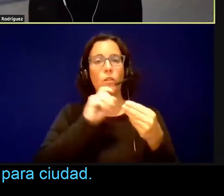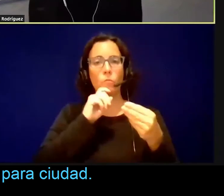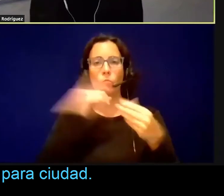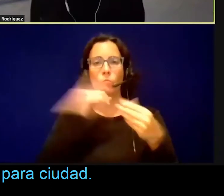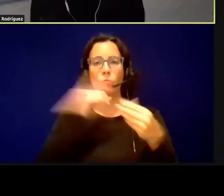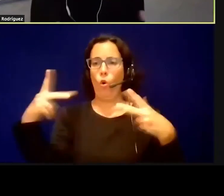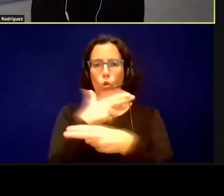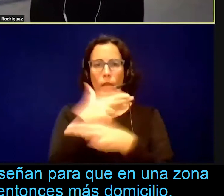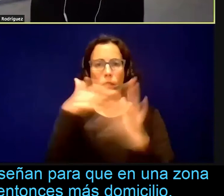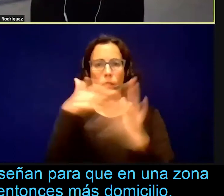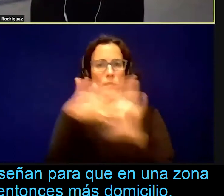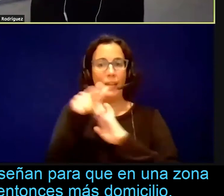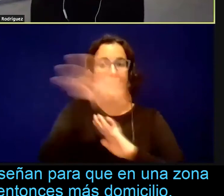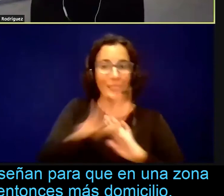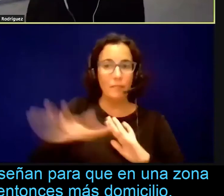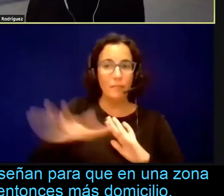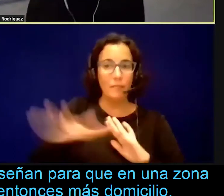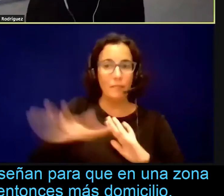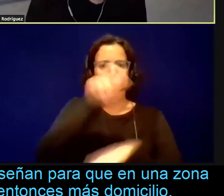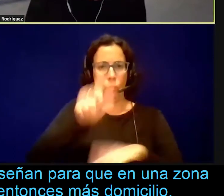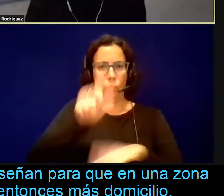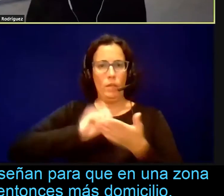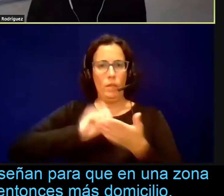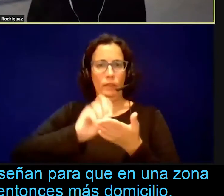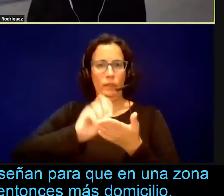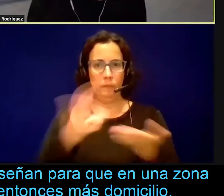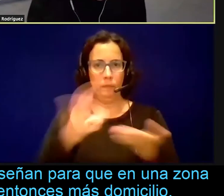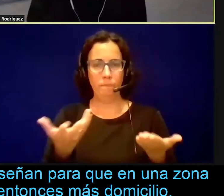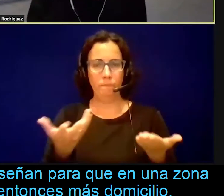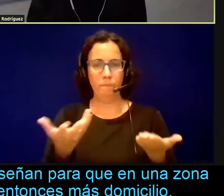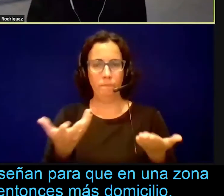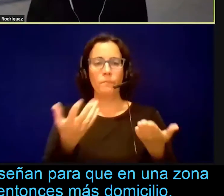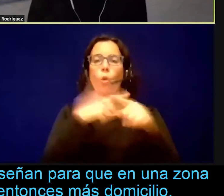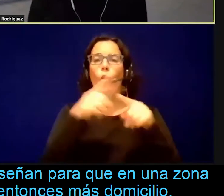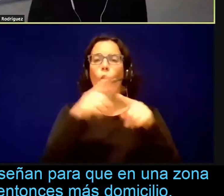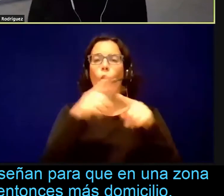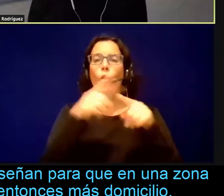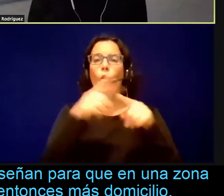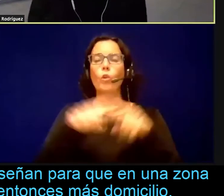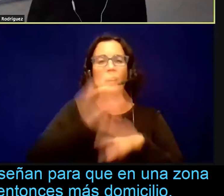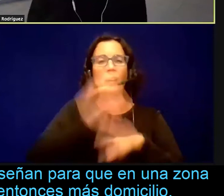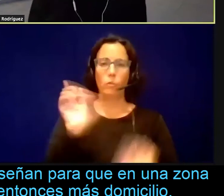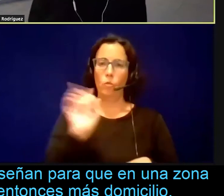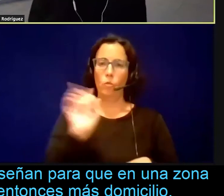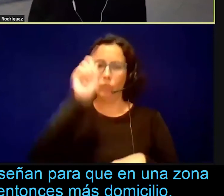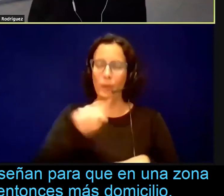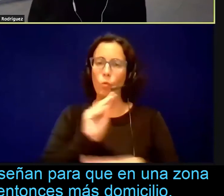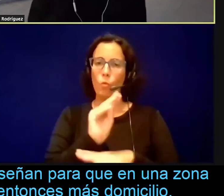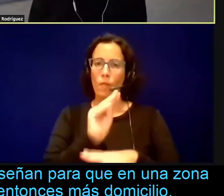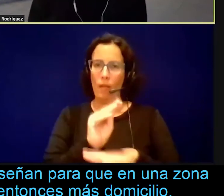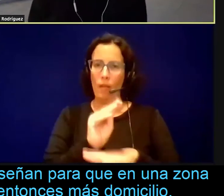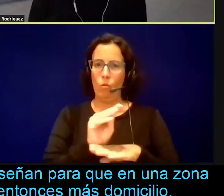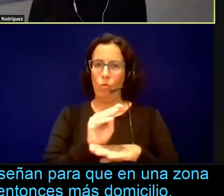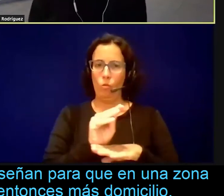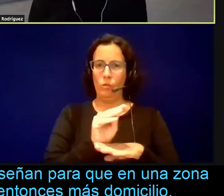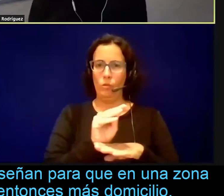se recuperan para la ciudad. Y no solamente con cosas físicas, pues por ejemplo los cuidados de esa zona de la ciudad. También los diseñan para